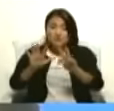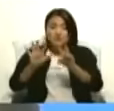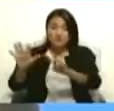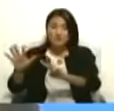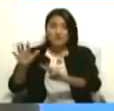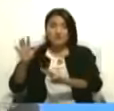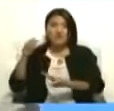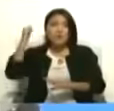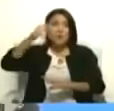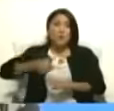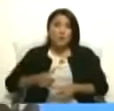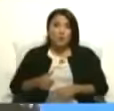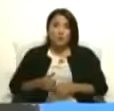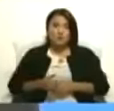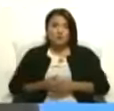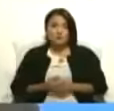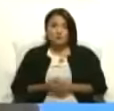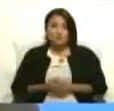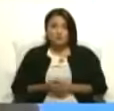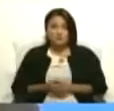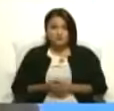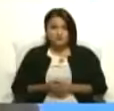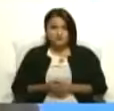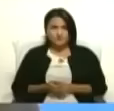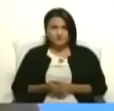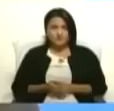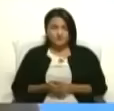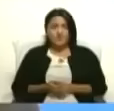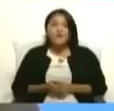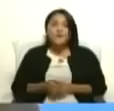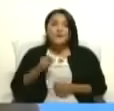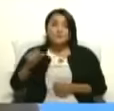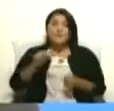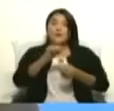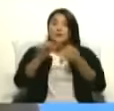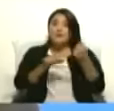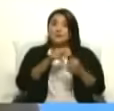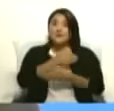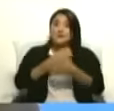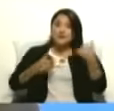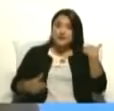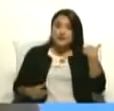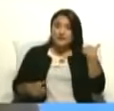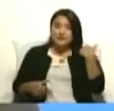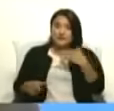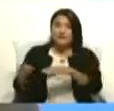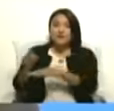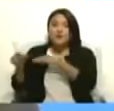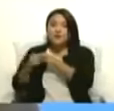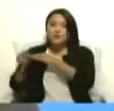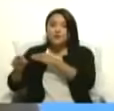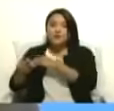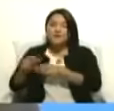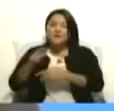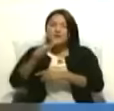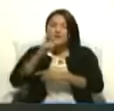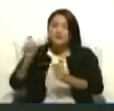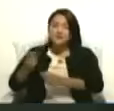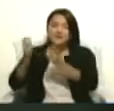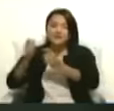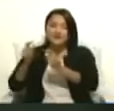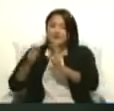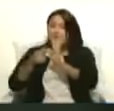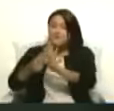1777 claro el vicepresidente de Guyana qu publica las declaraciones de la